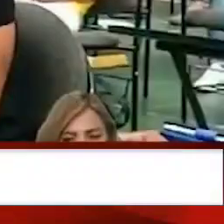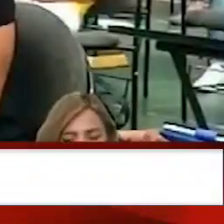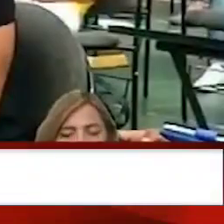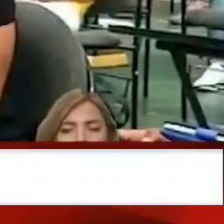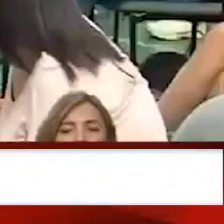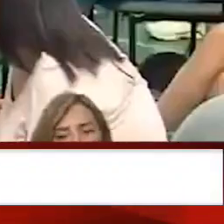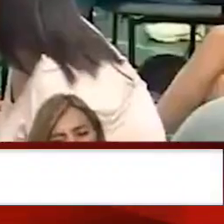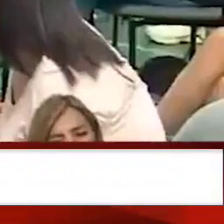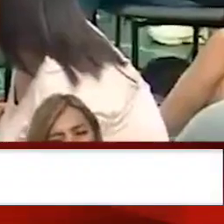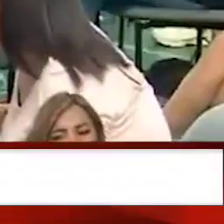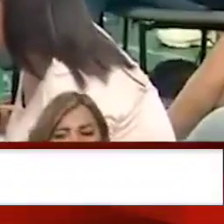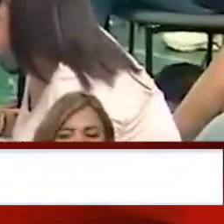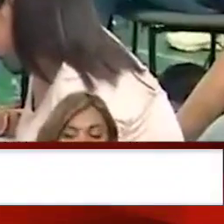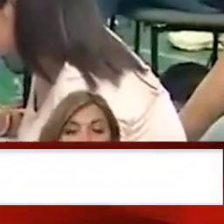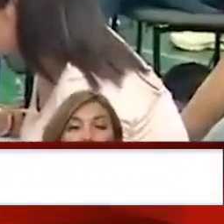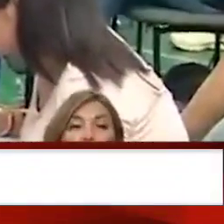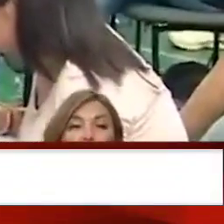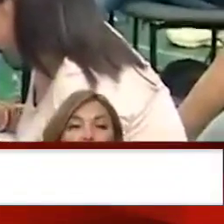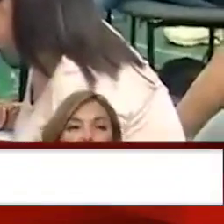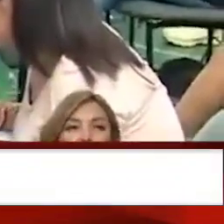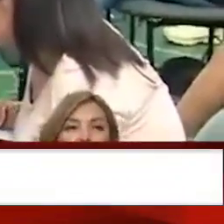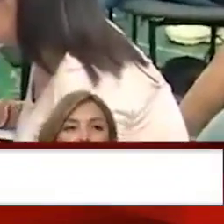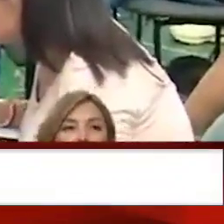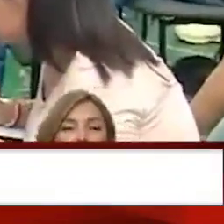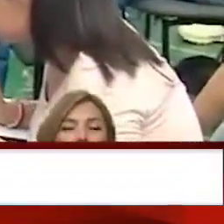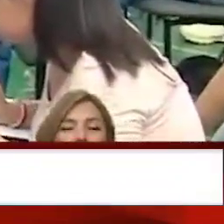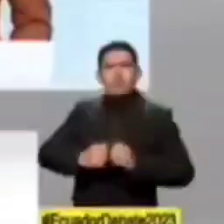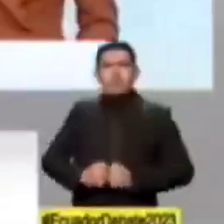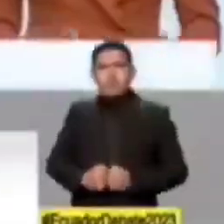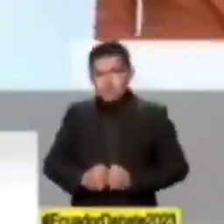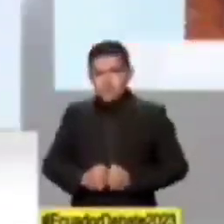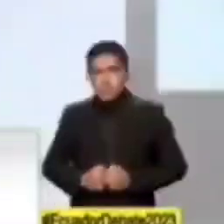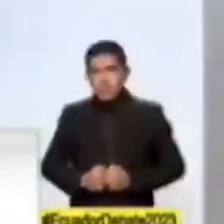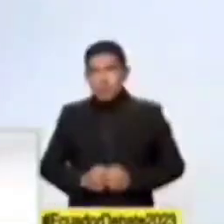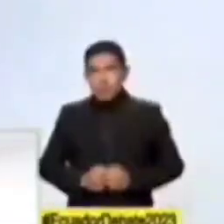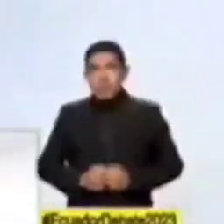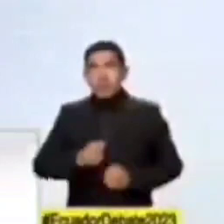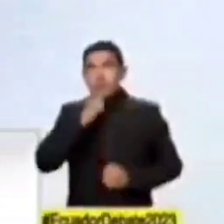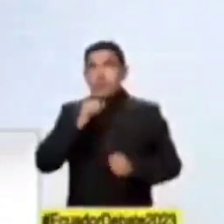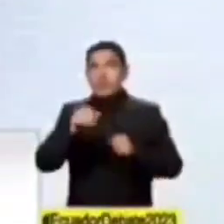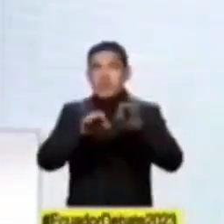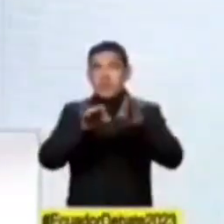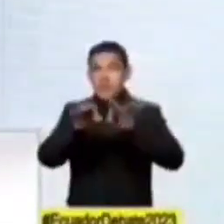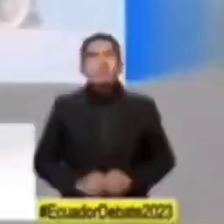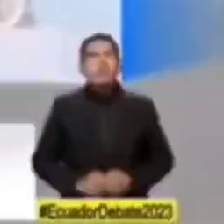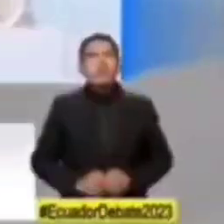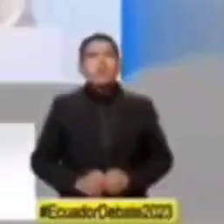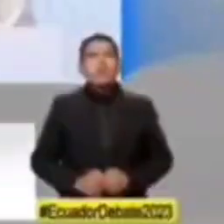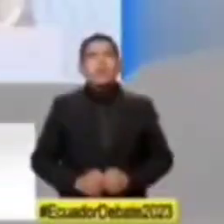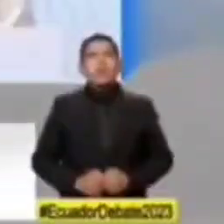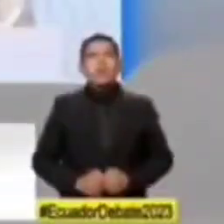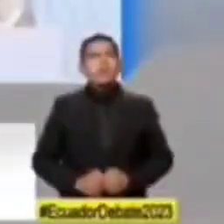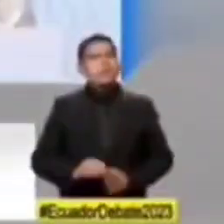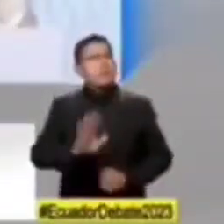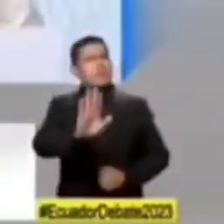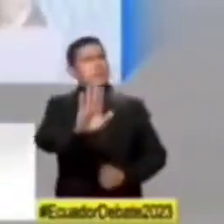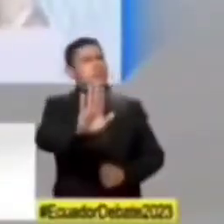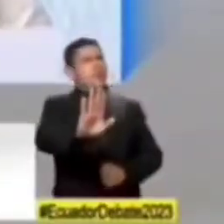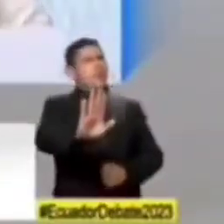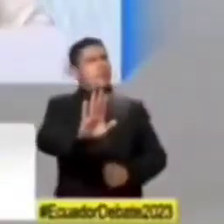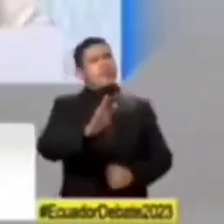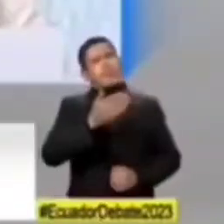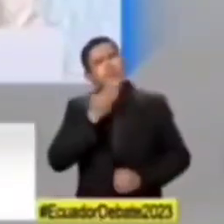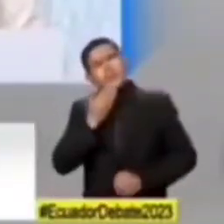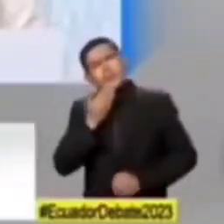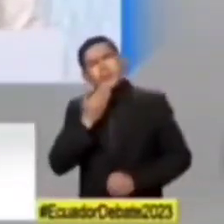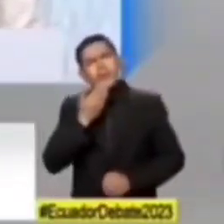proceso asistido en varios centros de educación superior. Con la nueva campaña presidencial llegan otras propuestas. Daniel